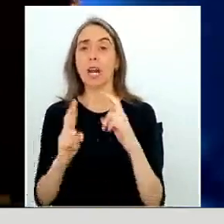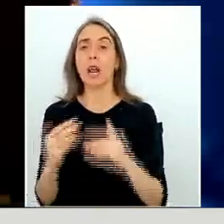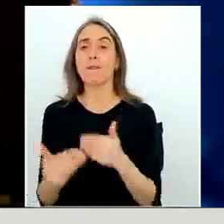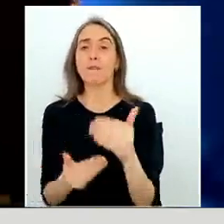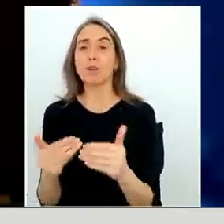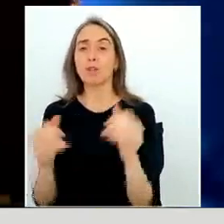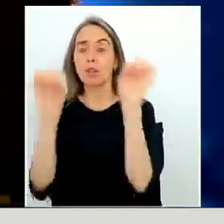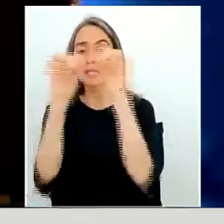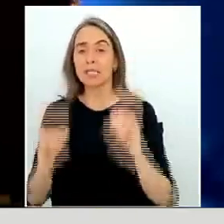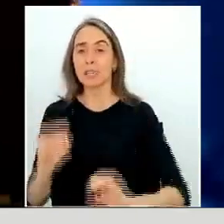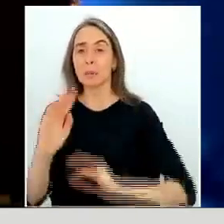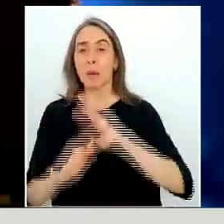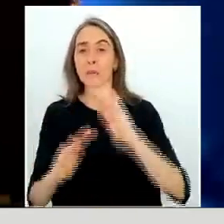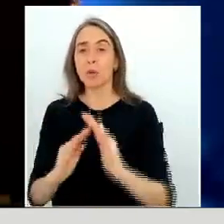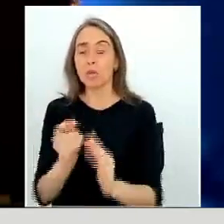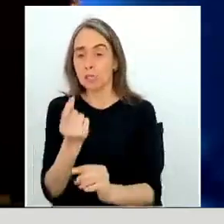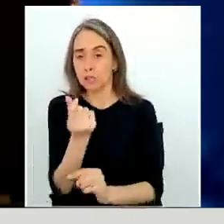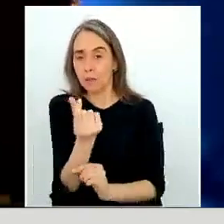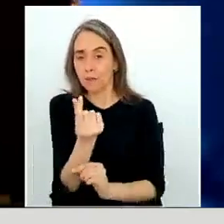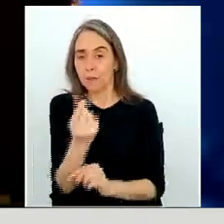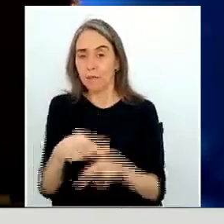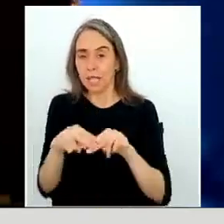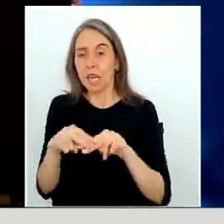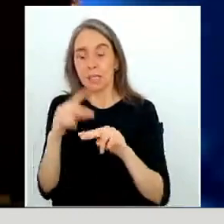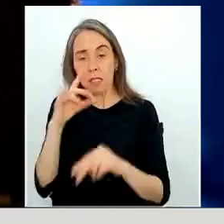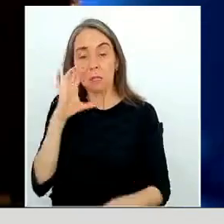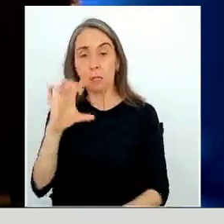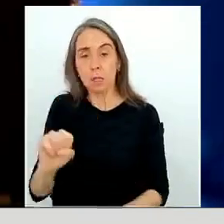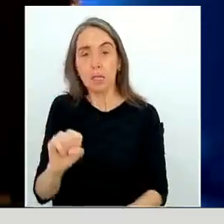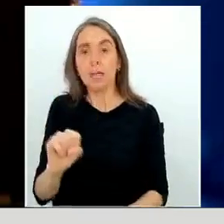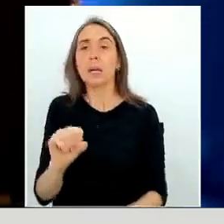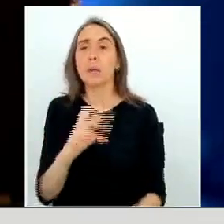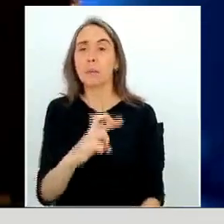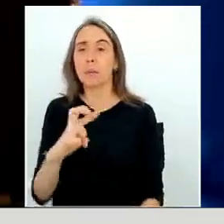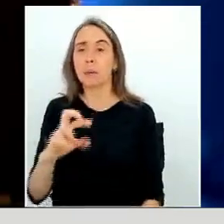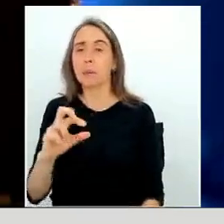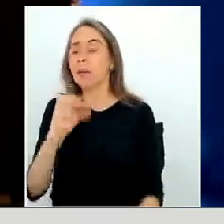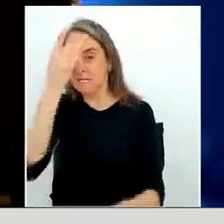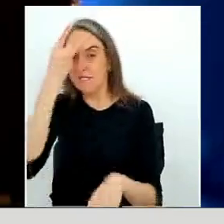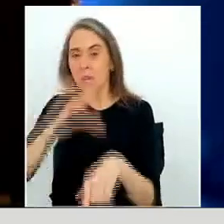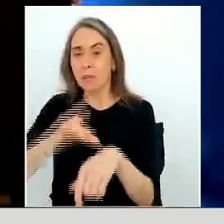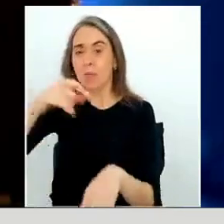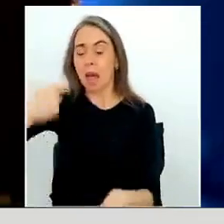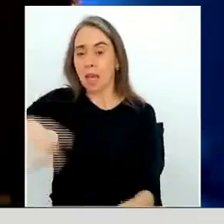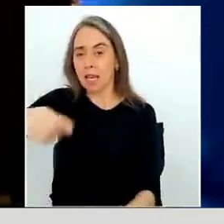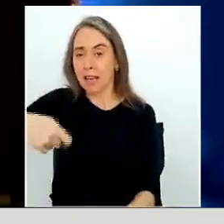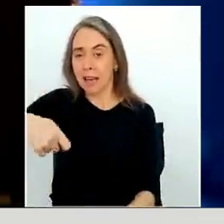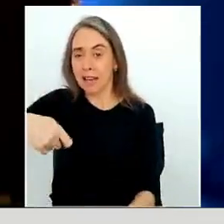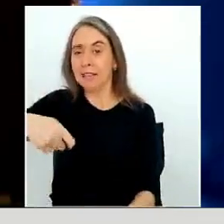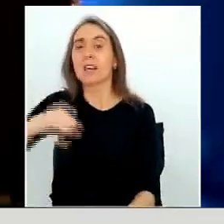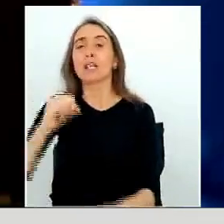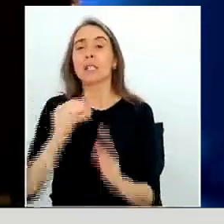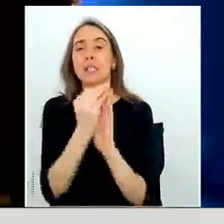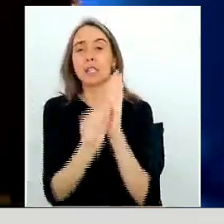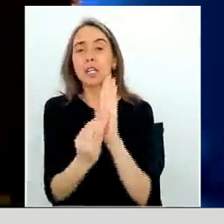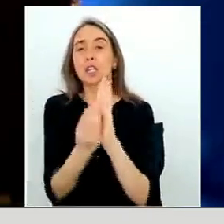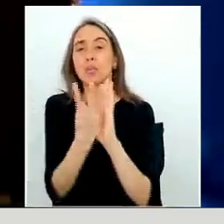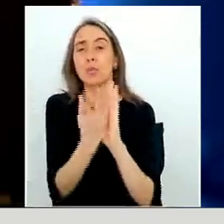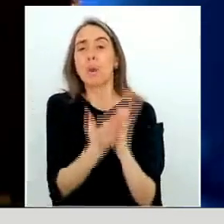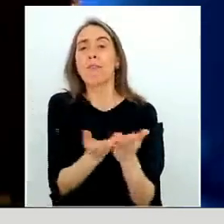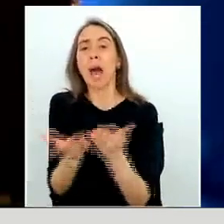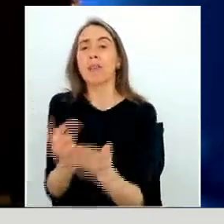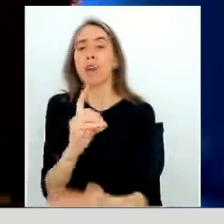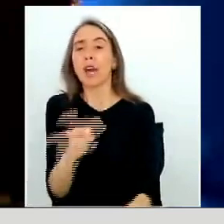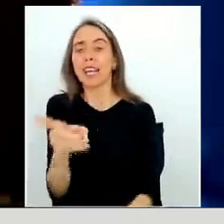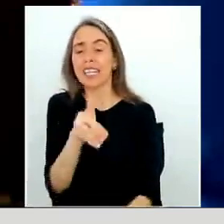protección financiera para el diagnóstico y tratamiento de enfermedades de alto costo y la incorporación de nuevas coberturas en este por el cual solicita